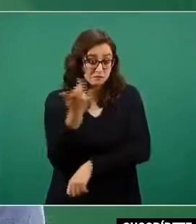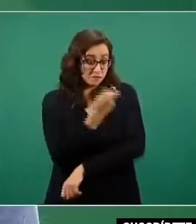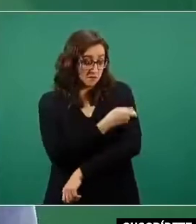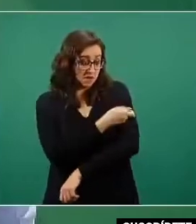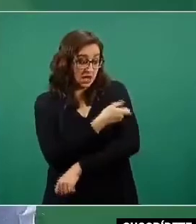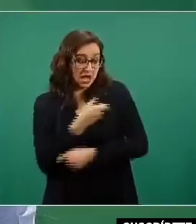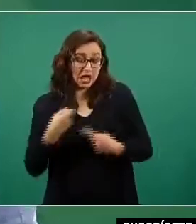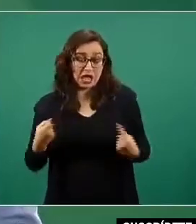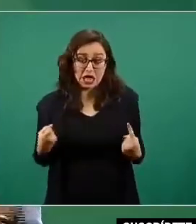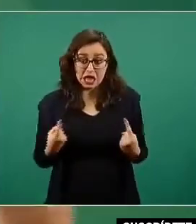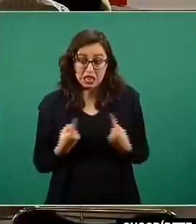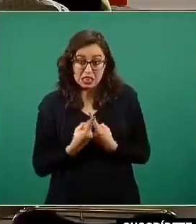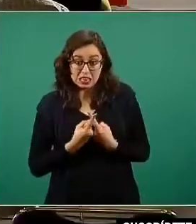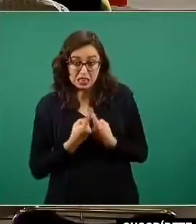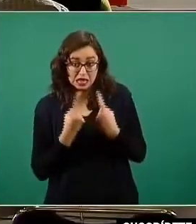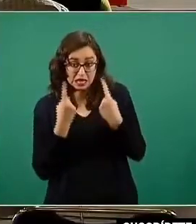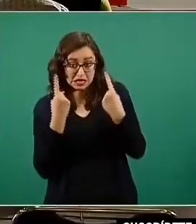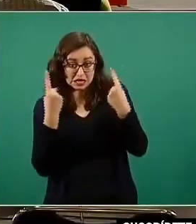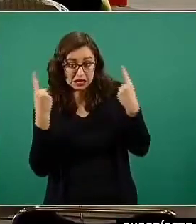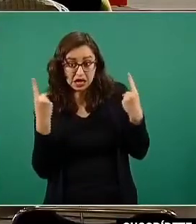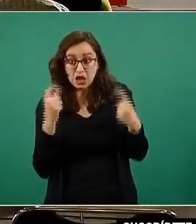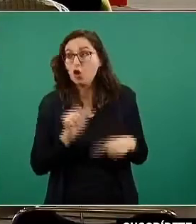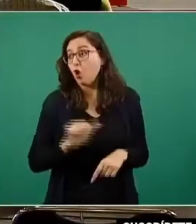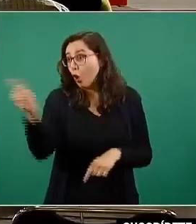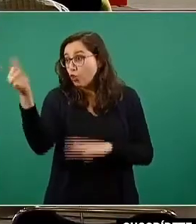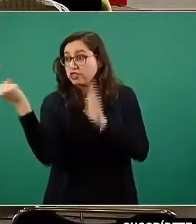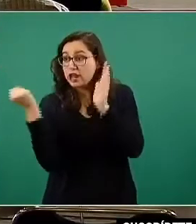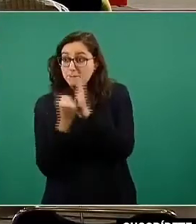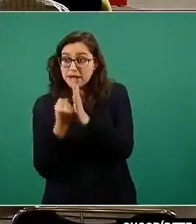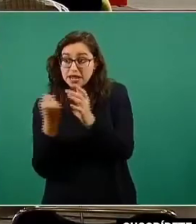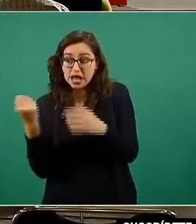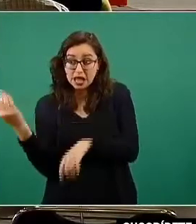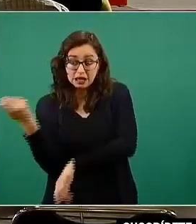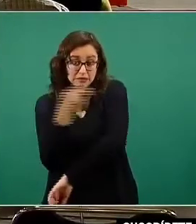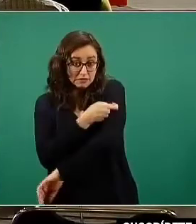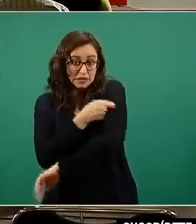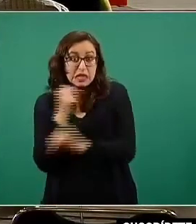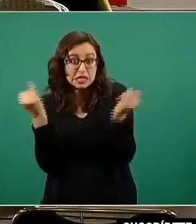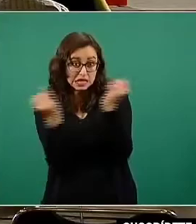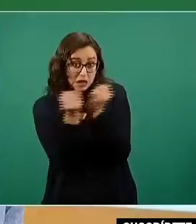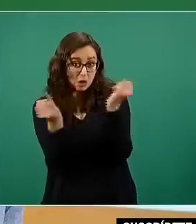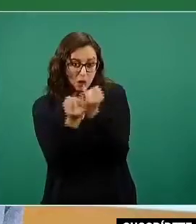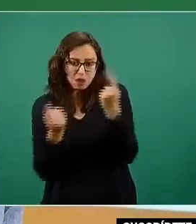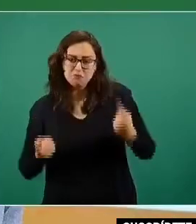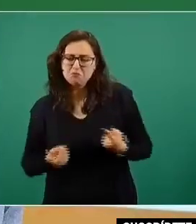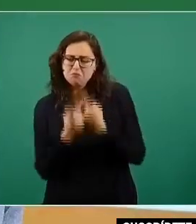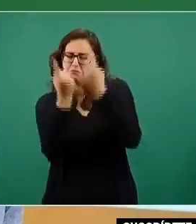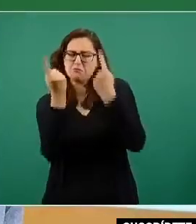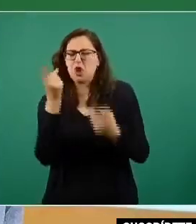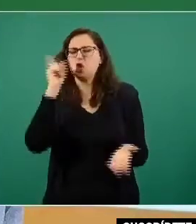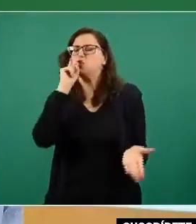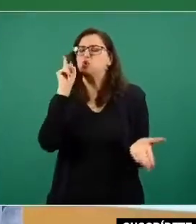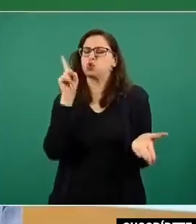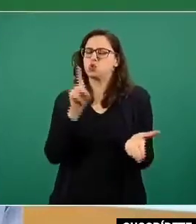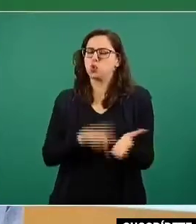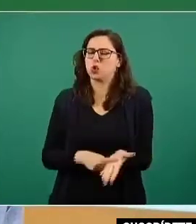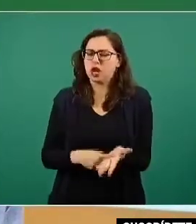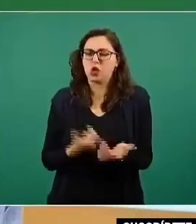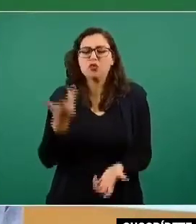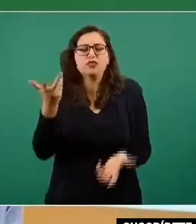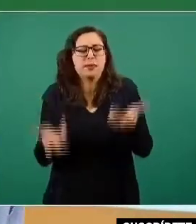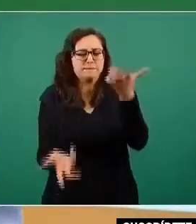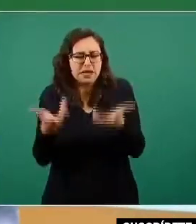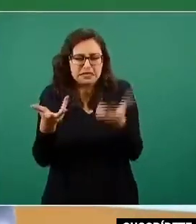vacuna necesariamente ocurre con otra vacuna. Depende de la composición química de la vacuna y hasta el momento